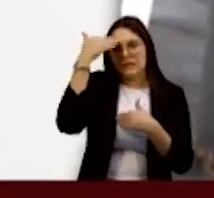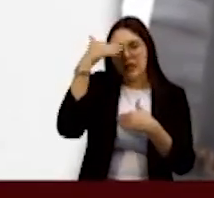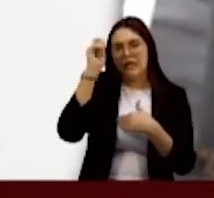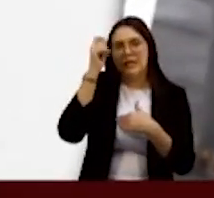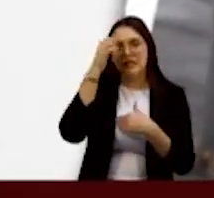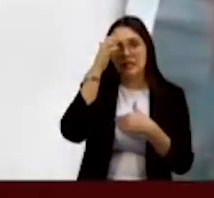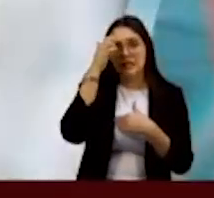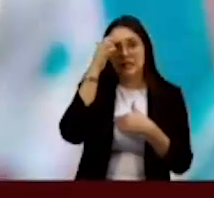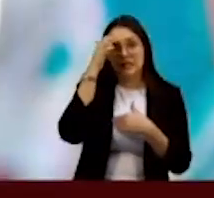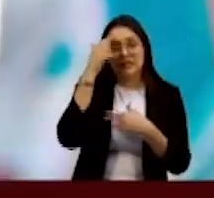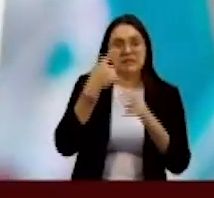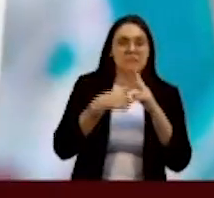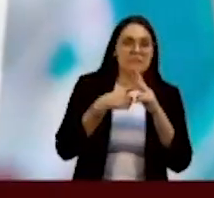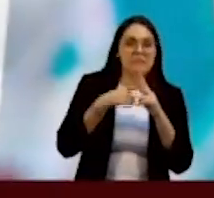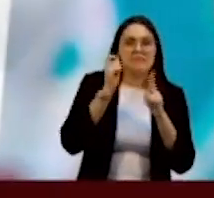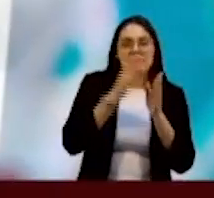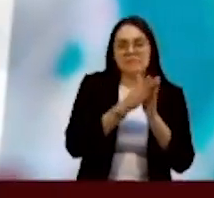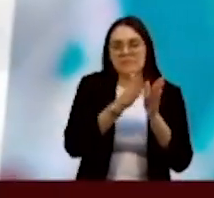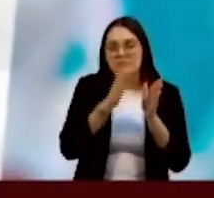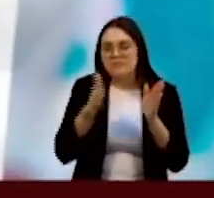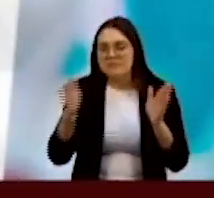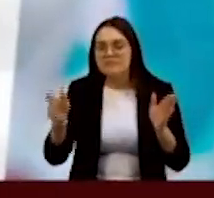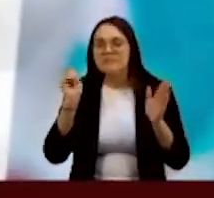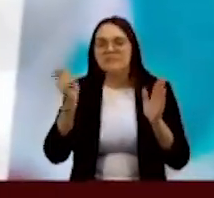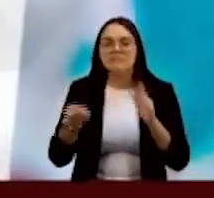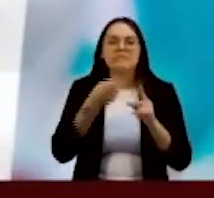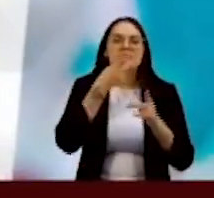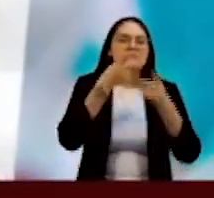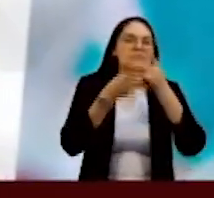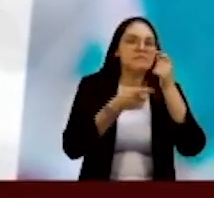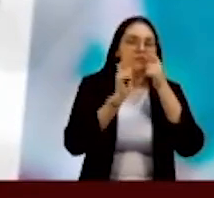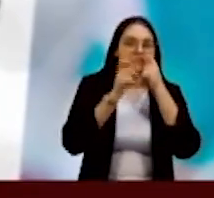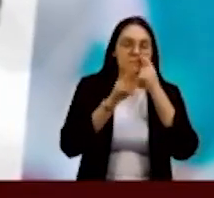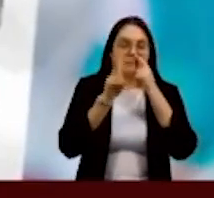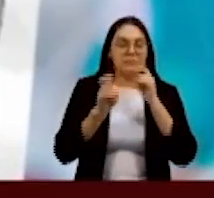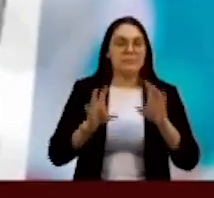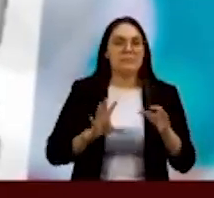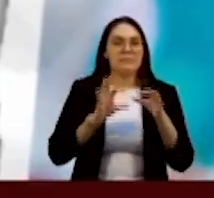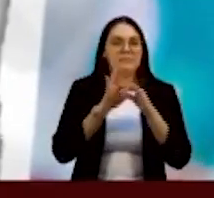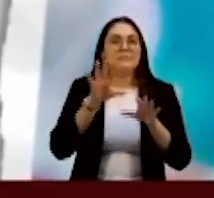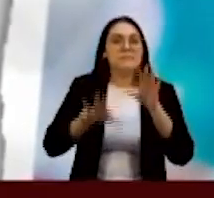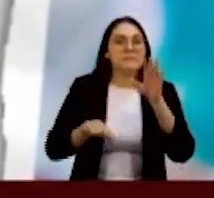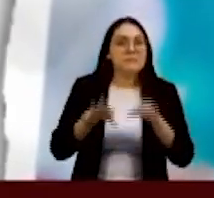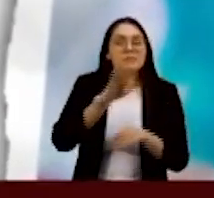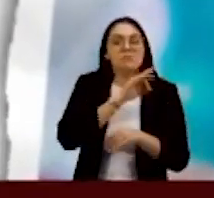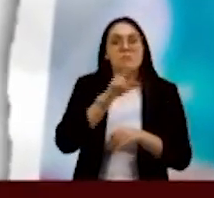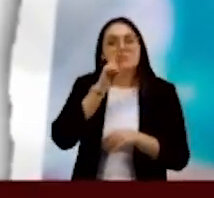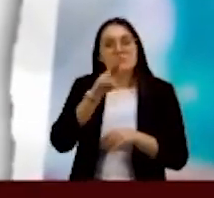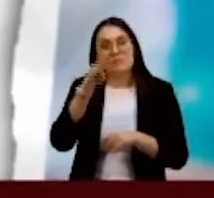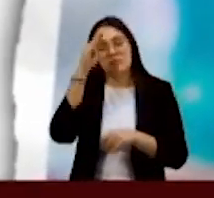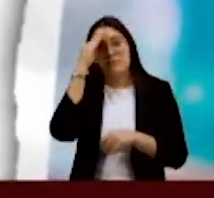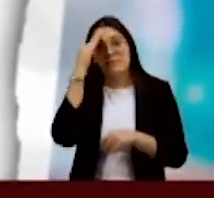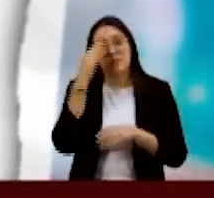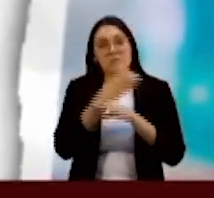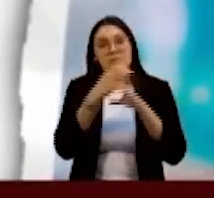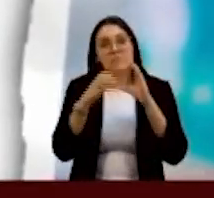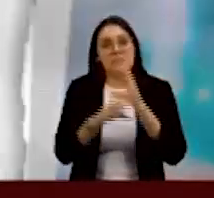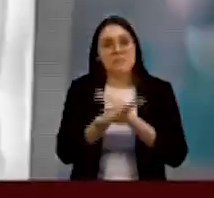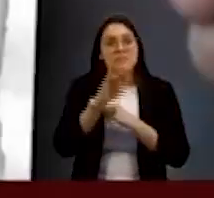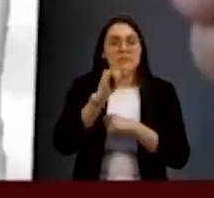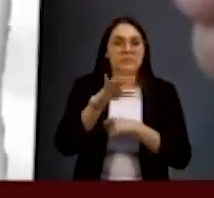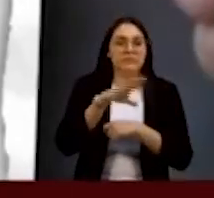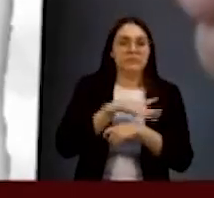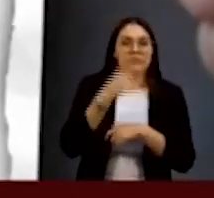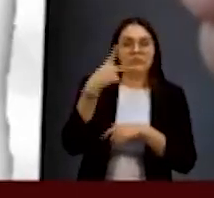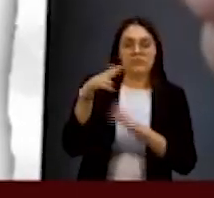de argumentación, es decir, que les pudiera dar los elementos objetivos, subjetivos,